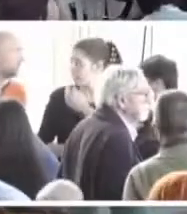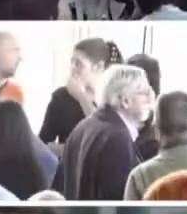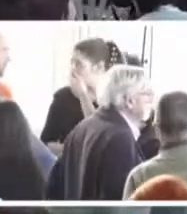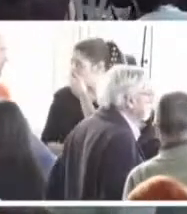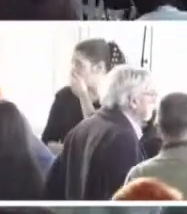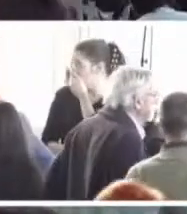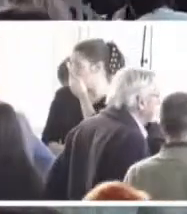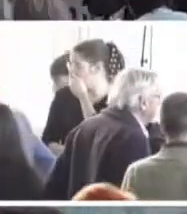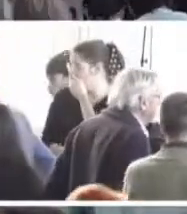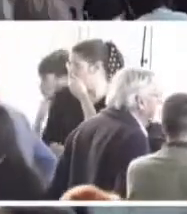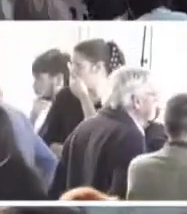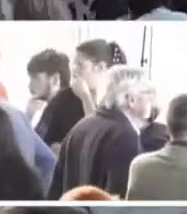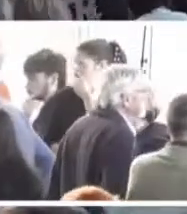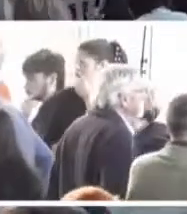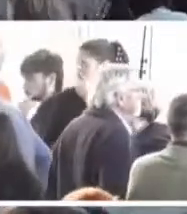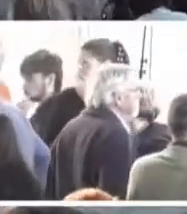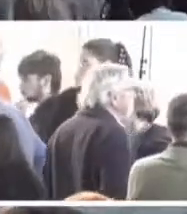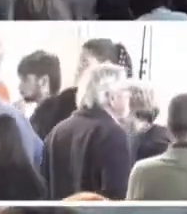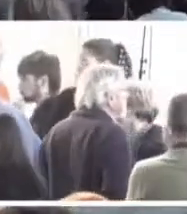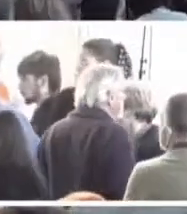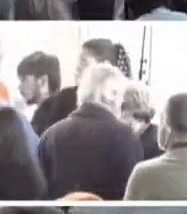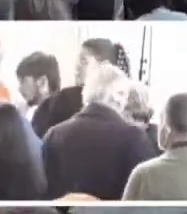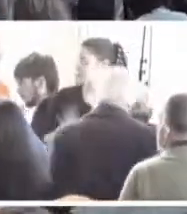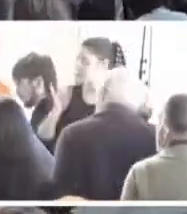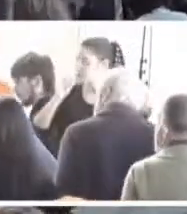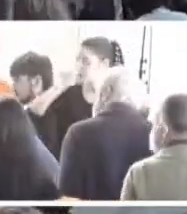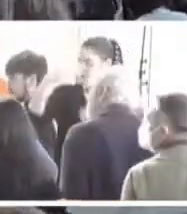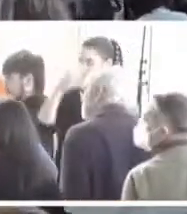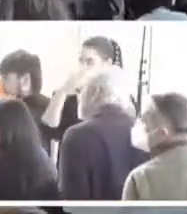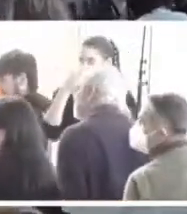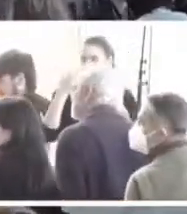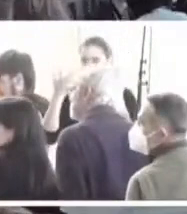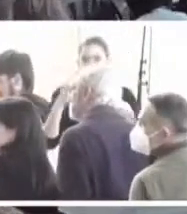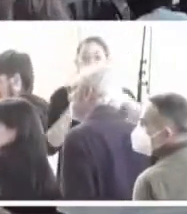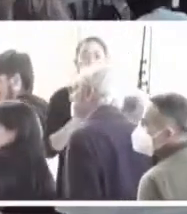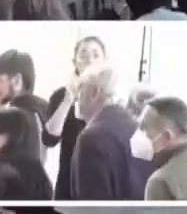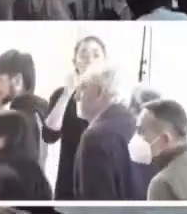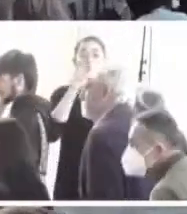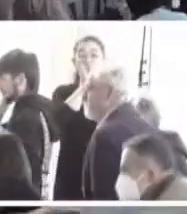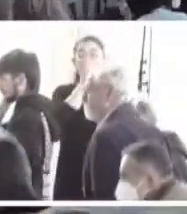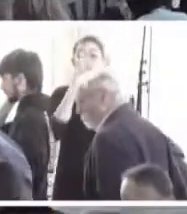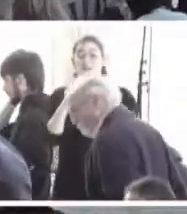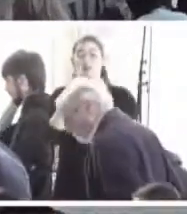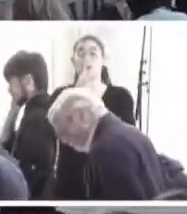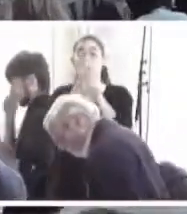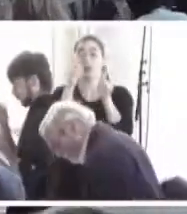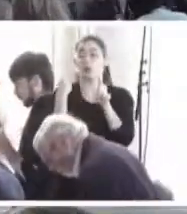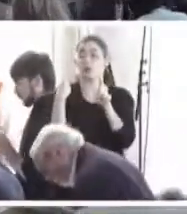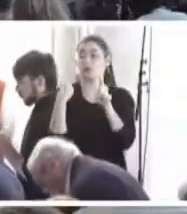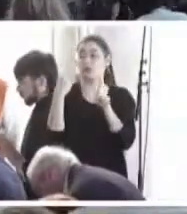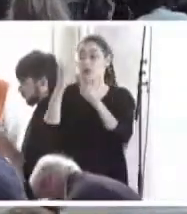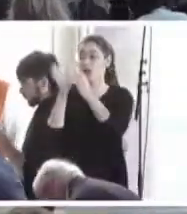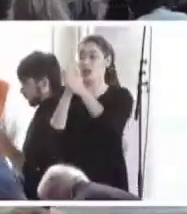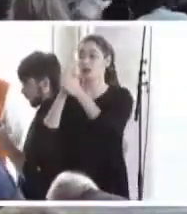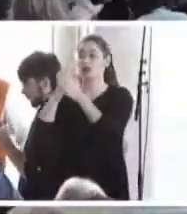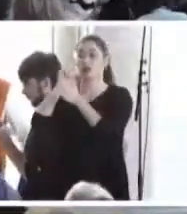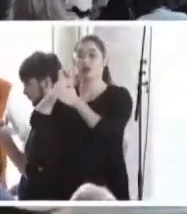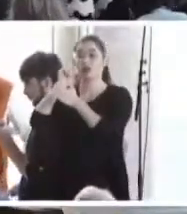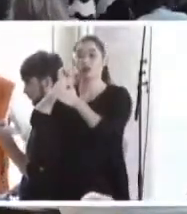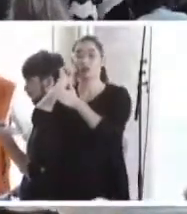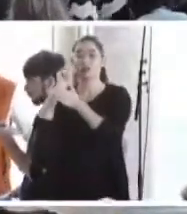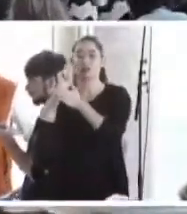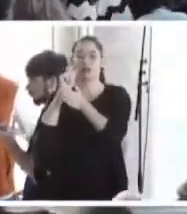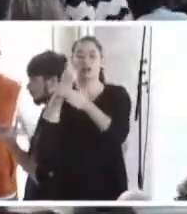sí y luego hablamos me quedaba una última cuestión que presentaba una compañera yo a la gente frente obrero de verdad que los voy a poner aquí